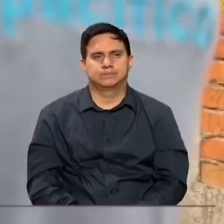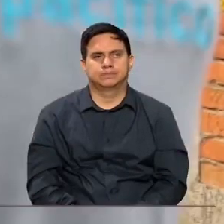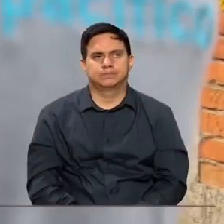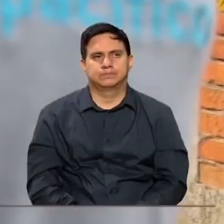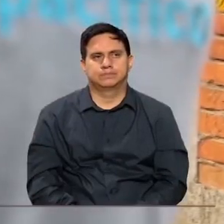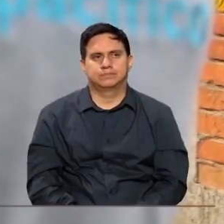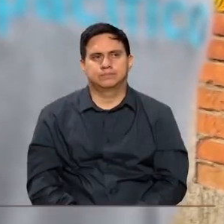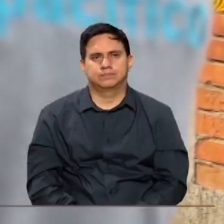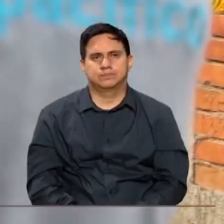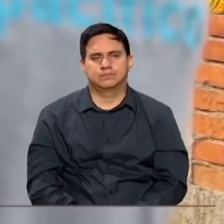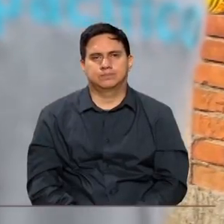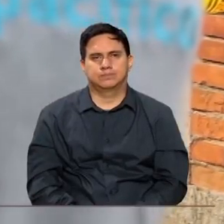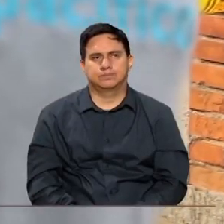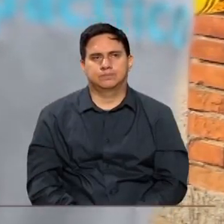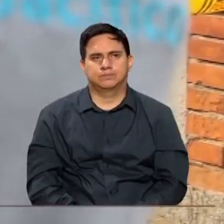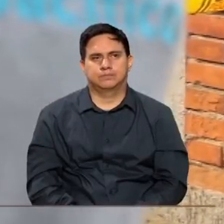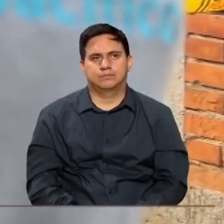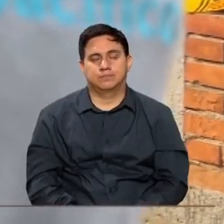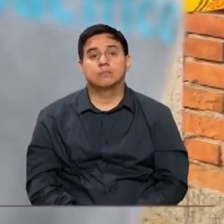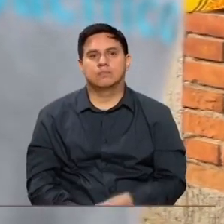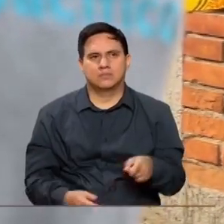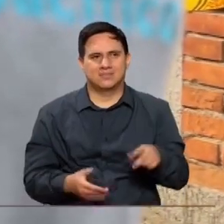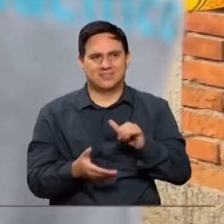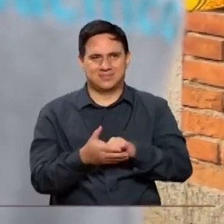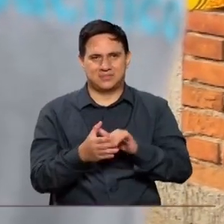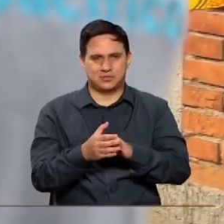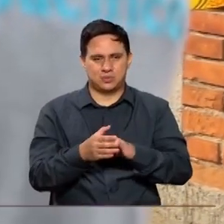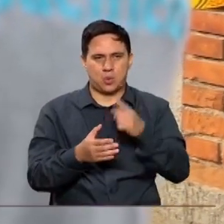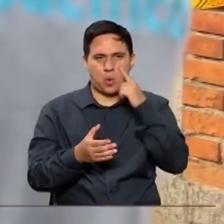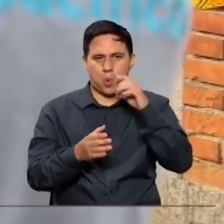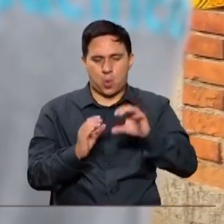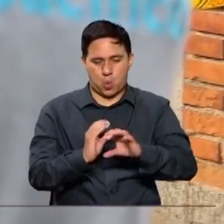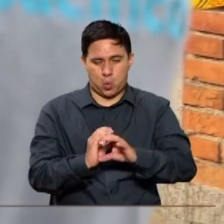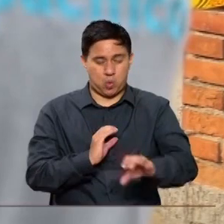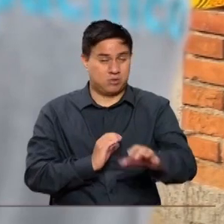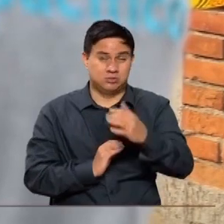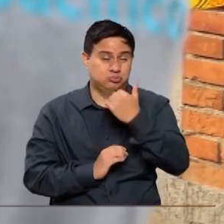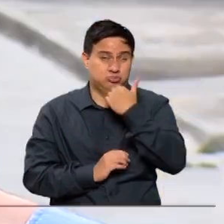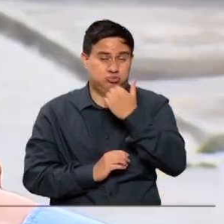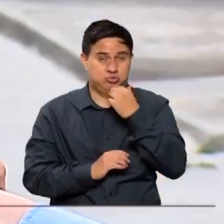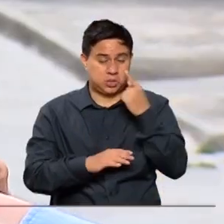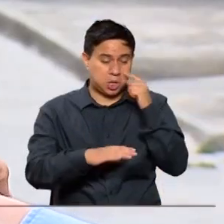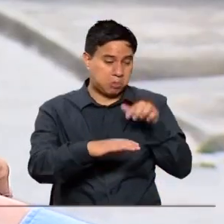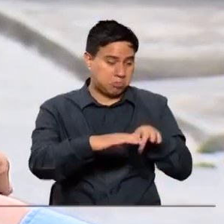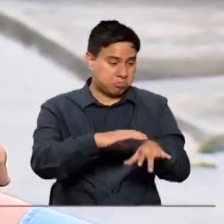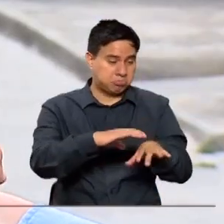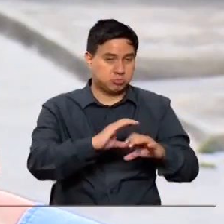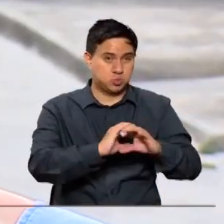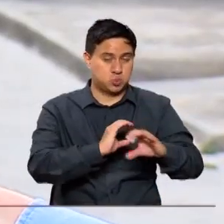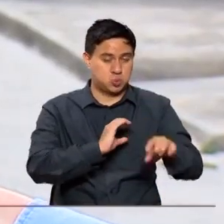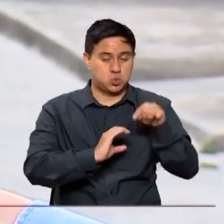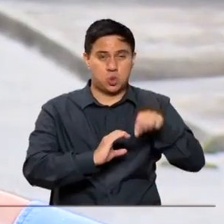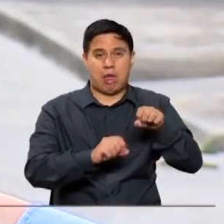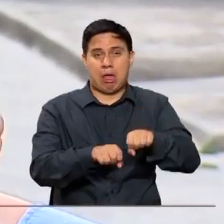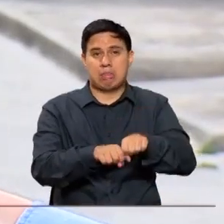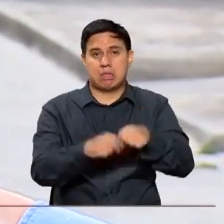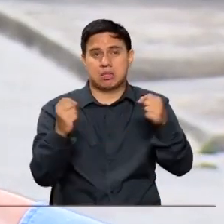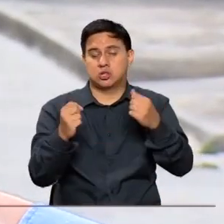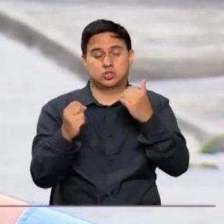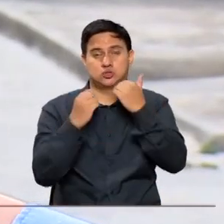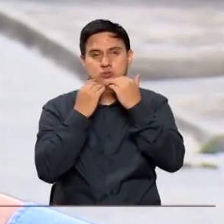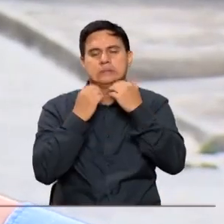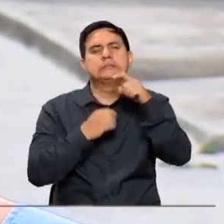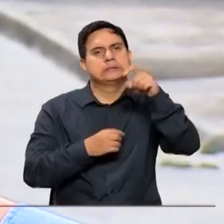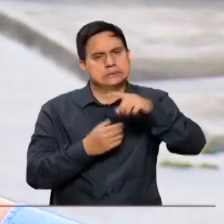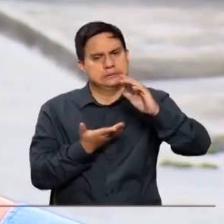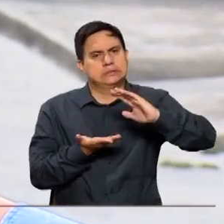El tubo ya se obstruye, está obstruido. No sé si el tubo ya está partido aquí, pero hay un problema y necesitamos que nos